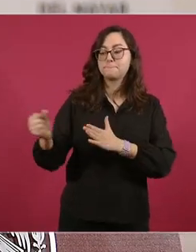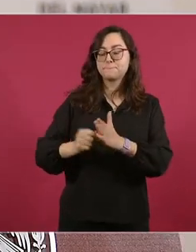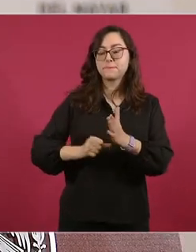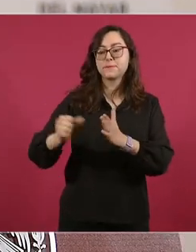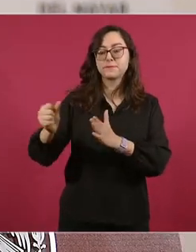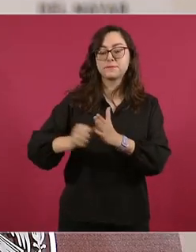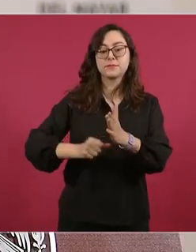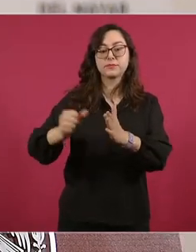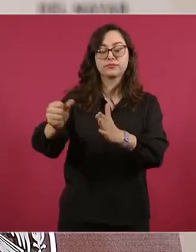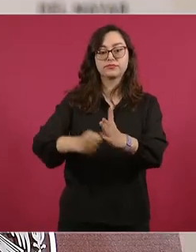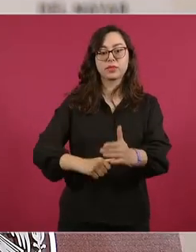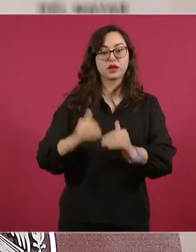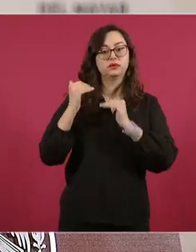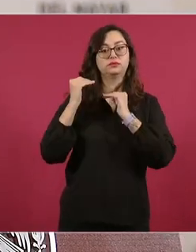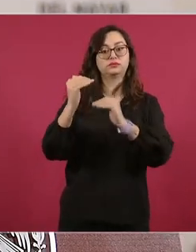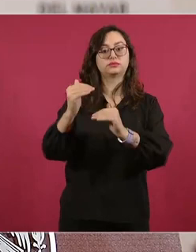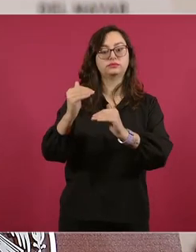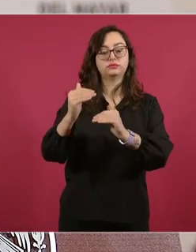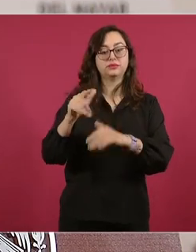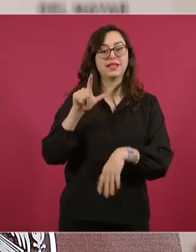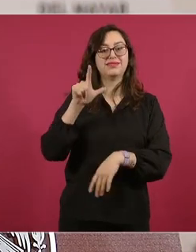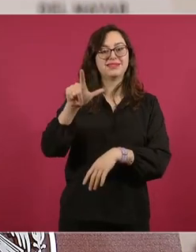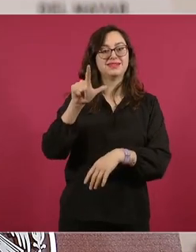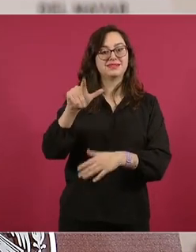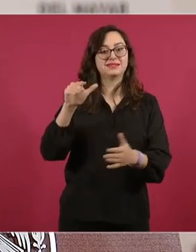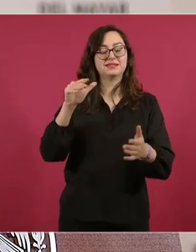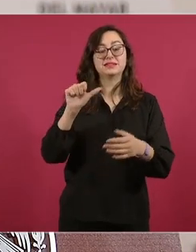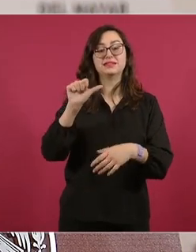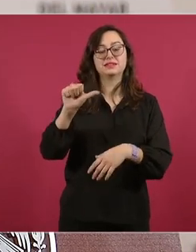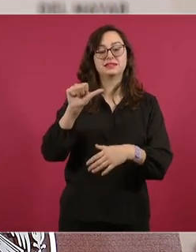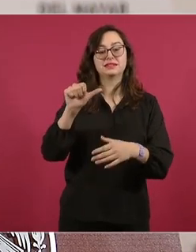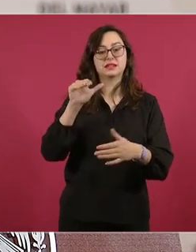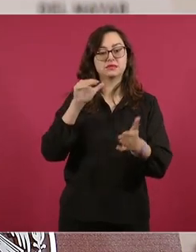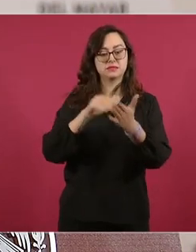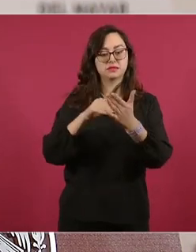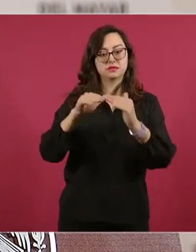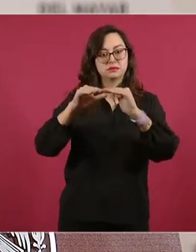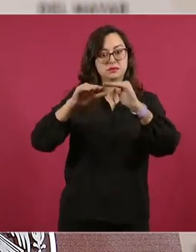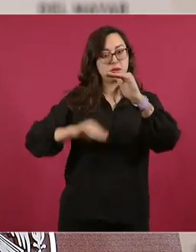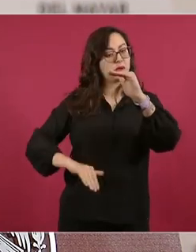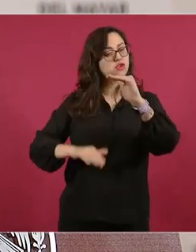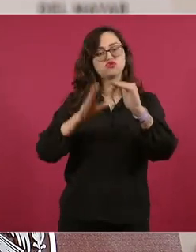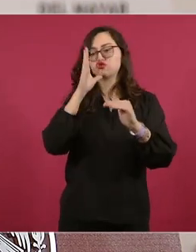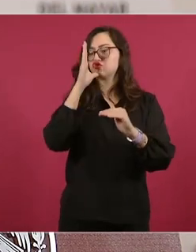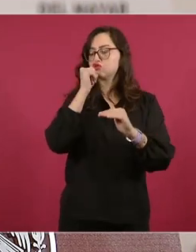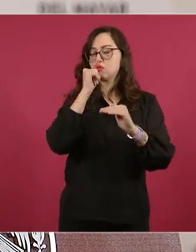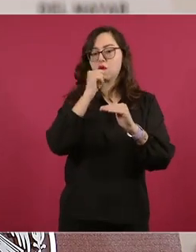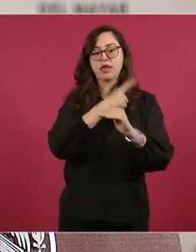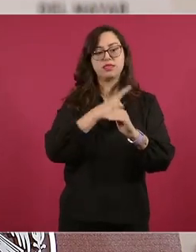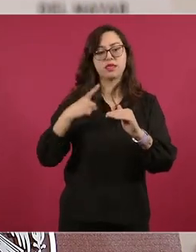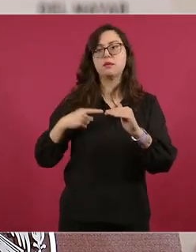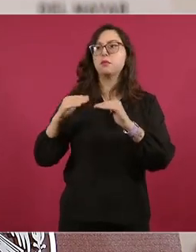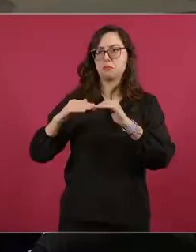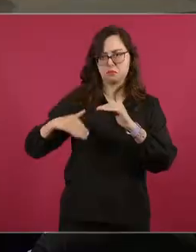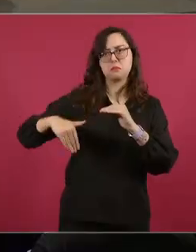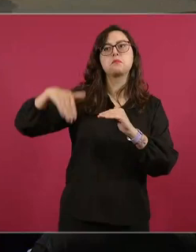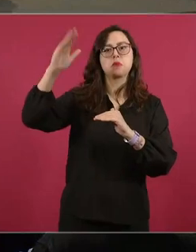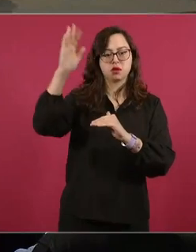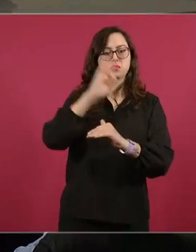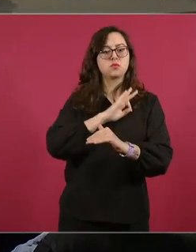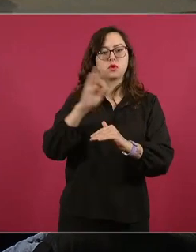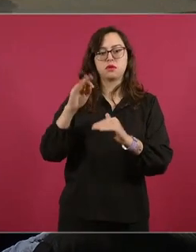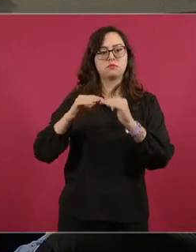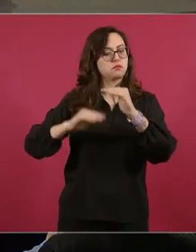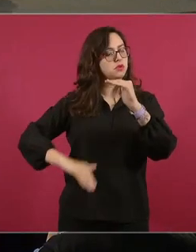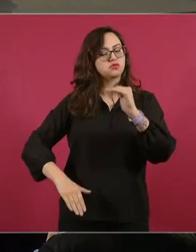ser inferior al salario promedio registrado ante el Instituto Mexicano del Seguro Social. Finalmente,